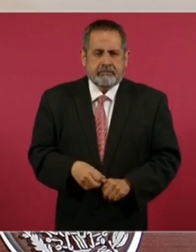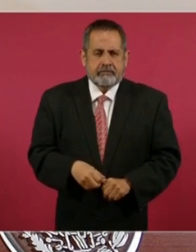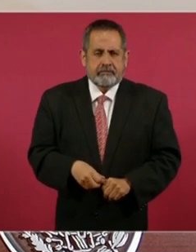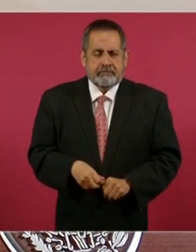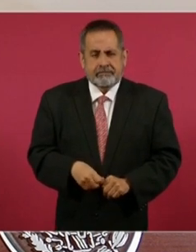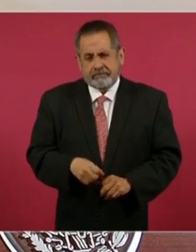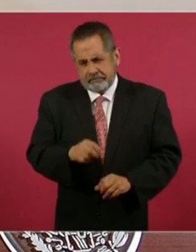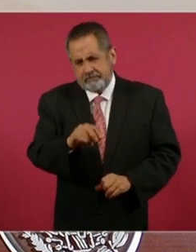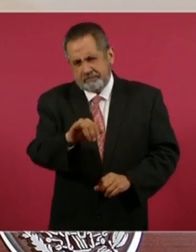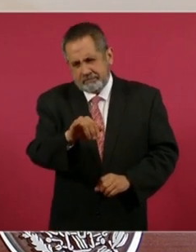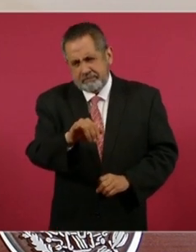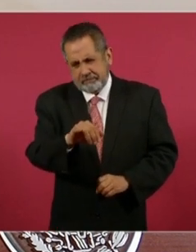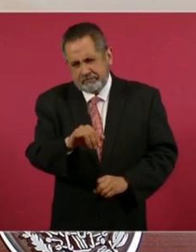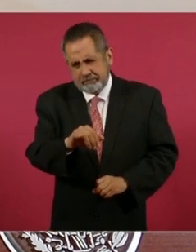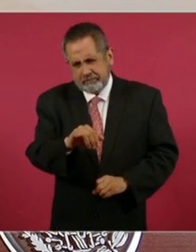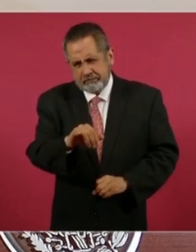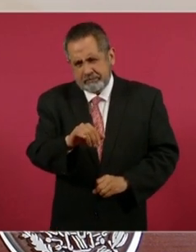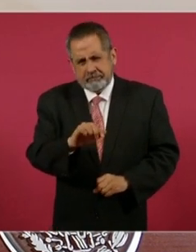Sí,